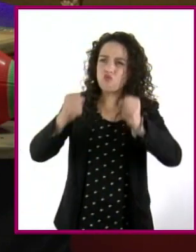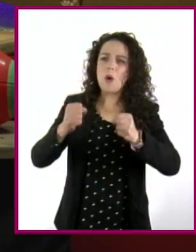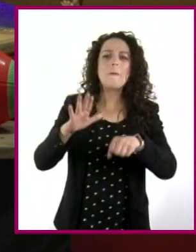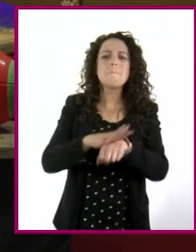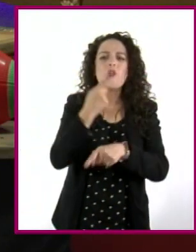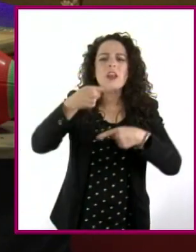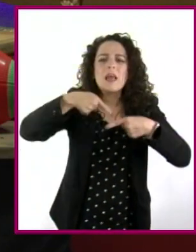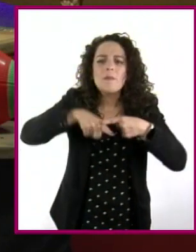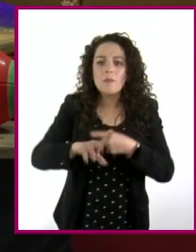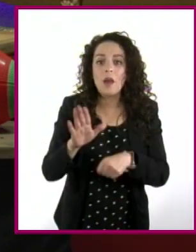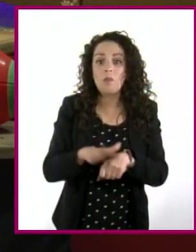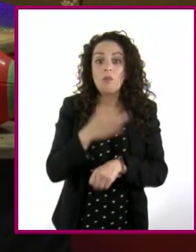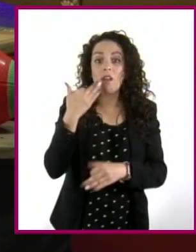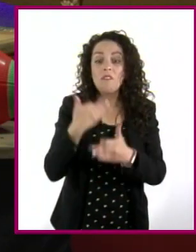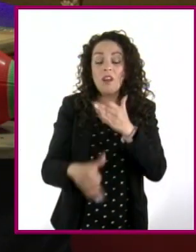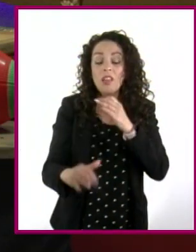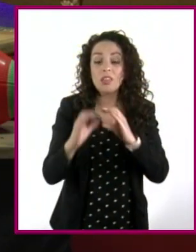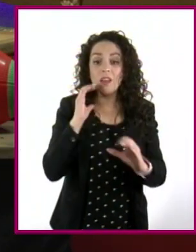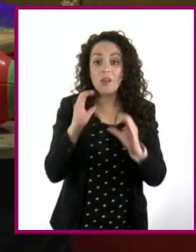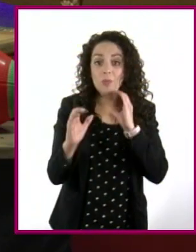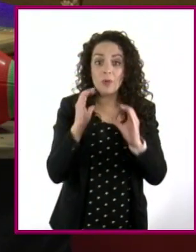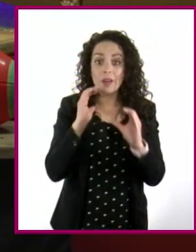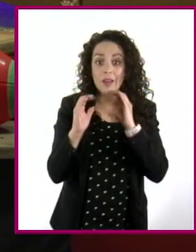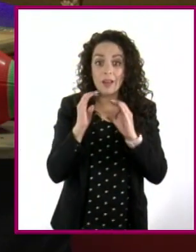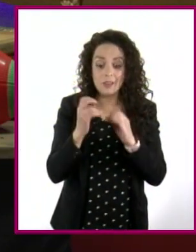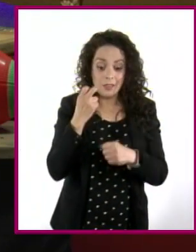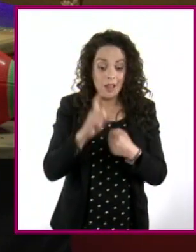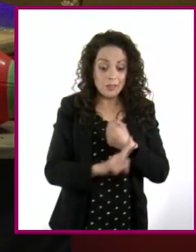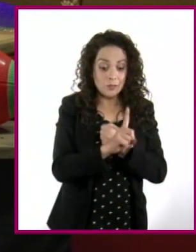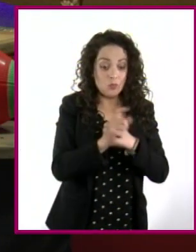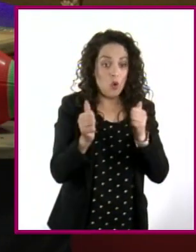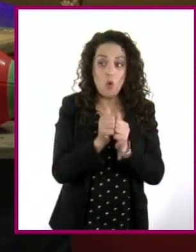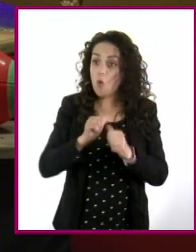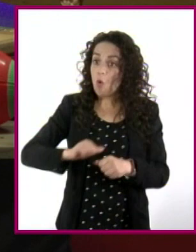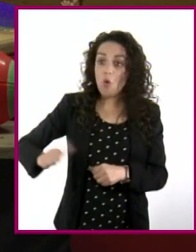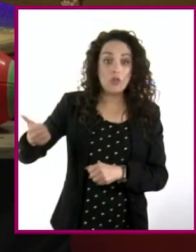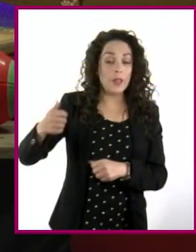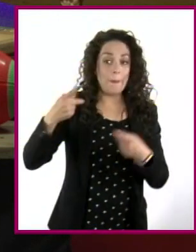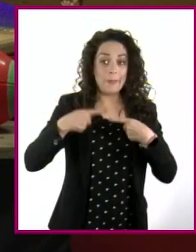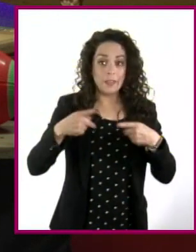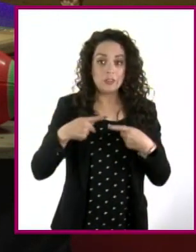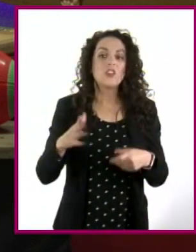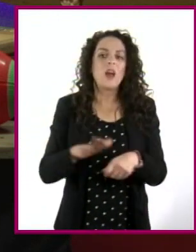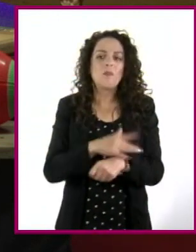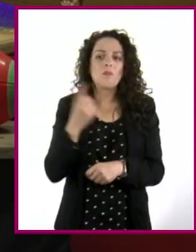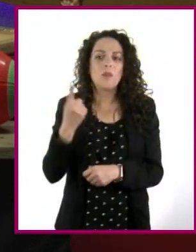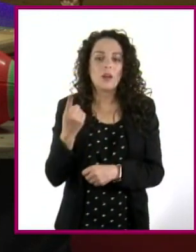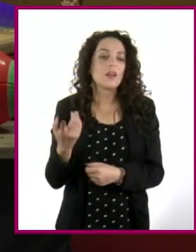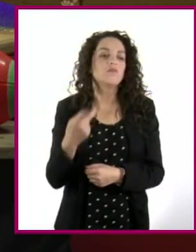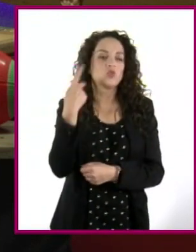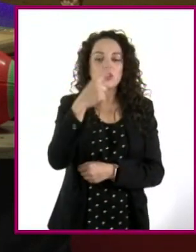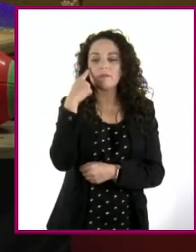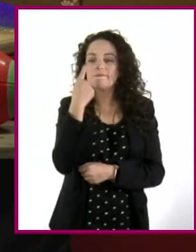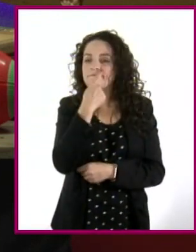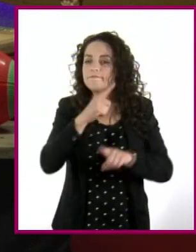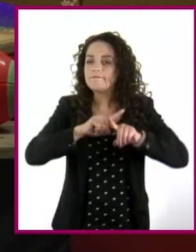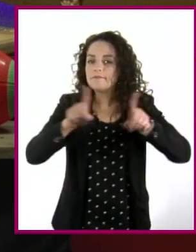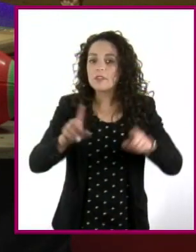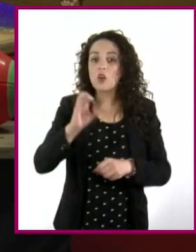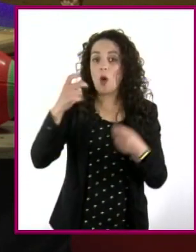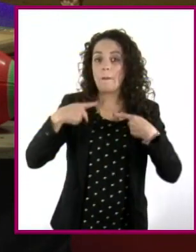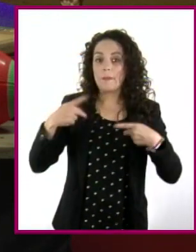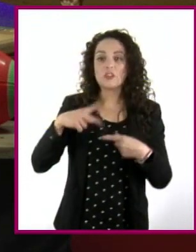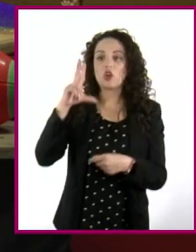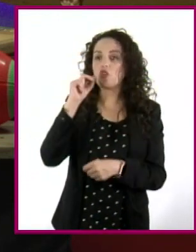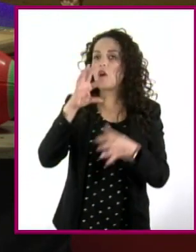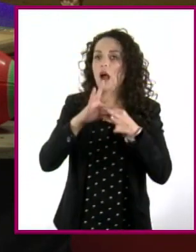memoria, muchos de nuestros problemas con los demás se deben a que cada quien entiende algo diferente o el emisor no comunicó con claridad lo que queríamos